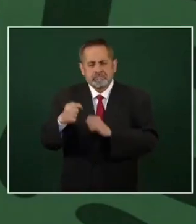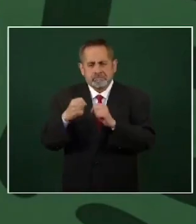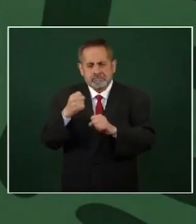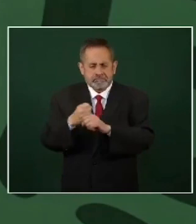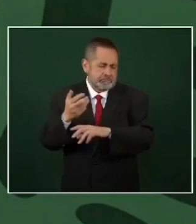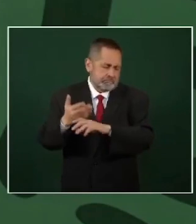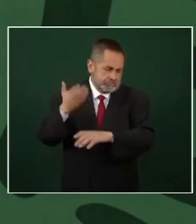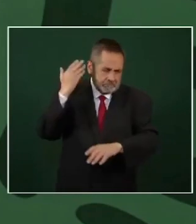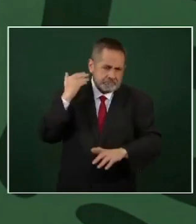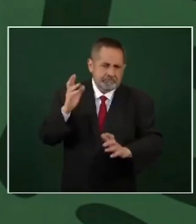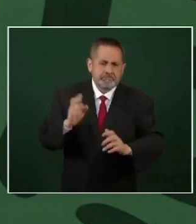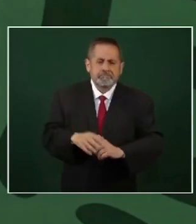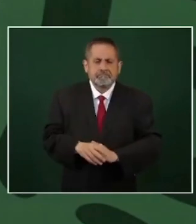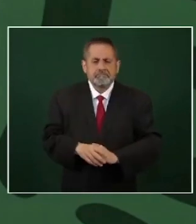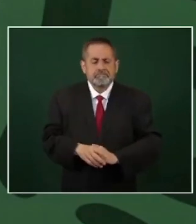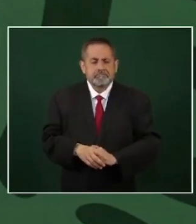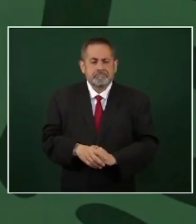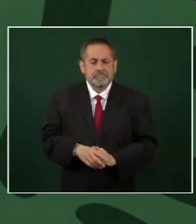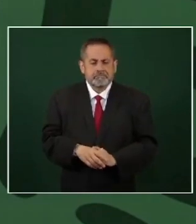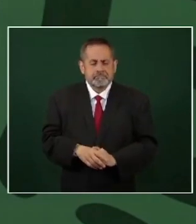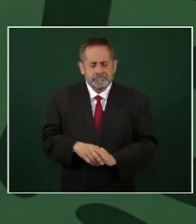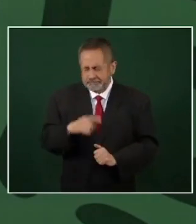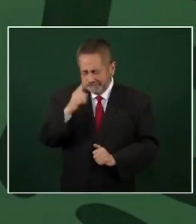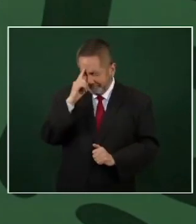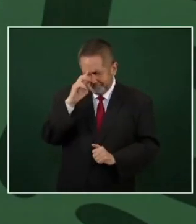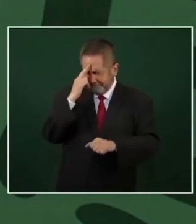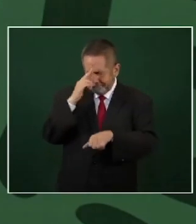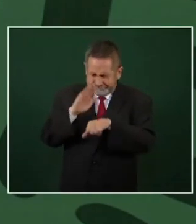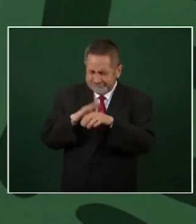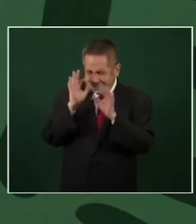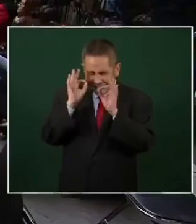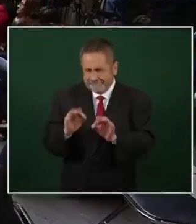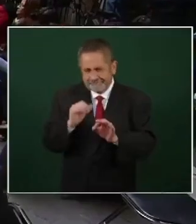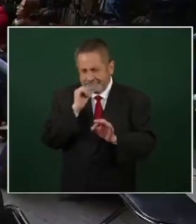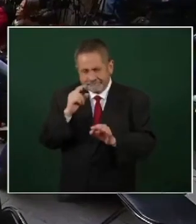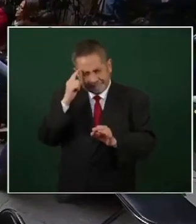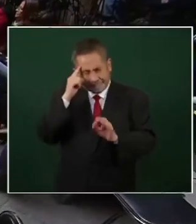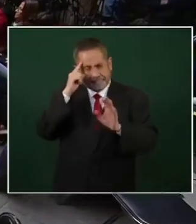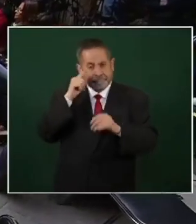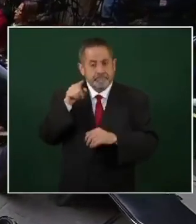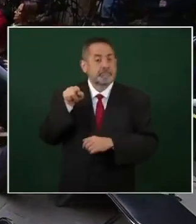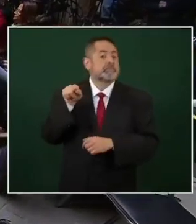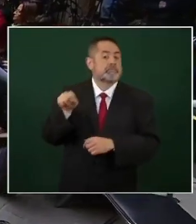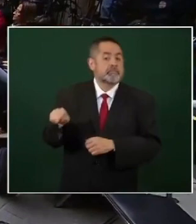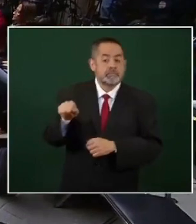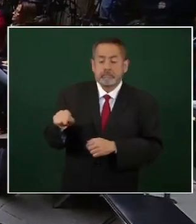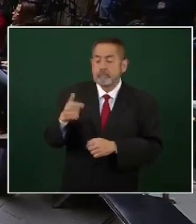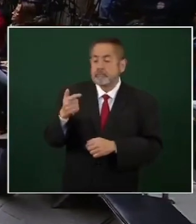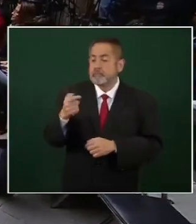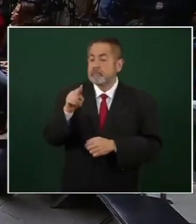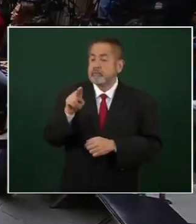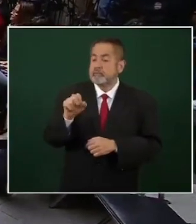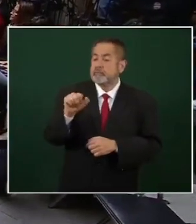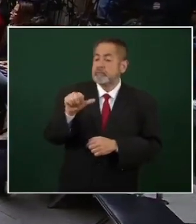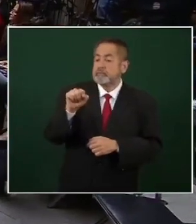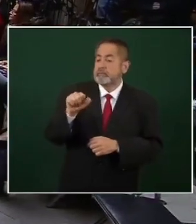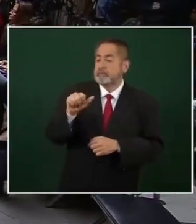más, no tengo el dato exacto, dejaron a Guasave,